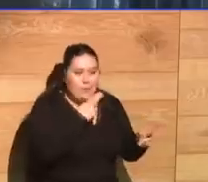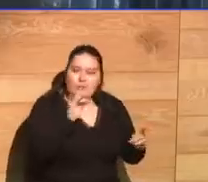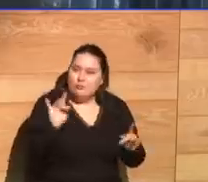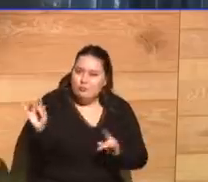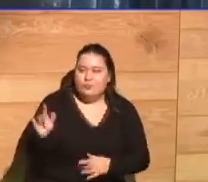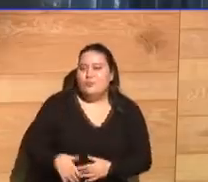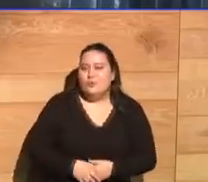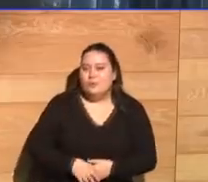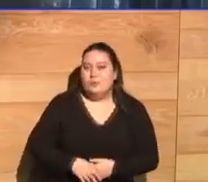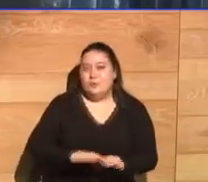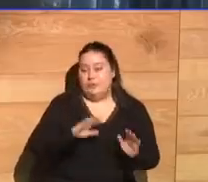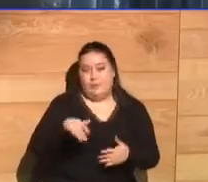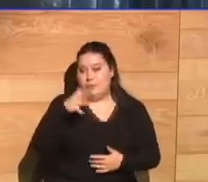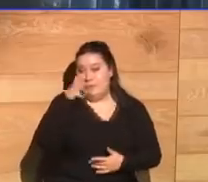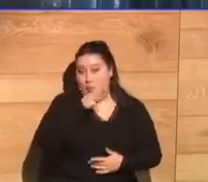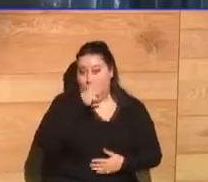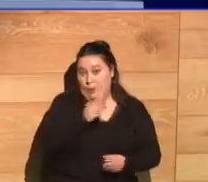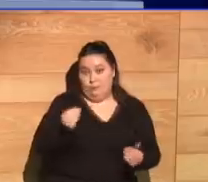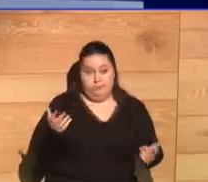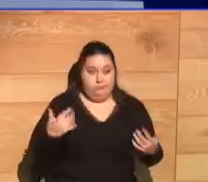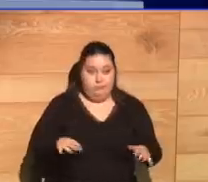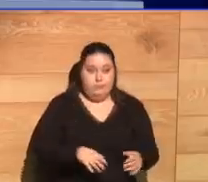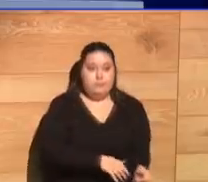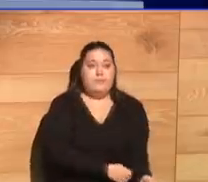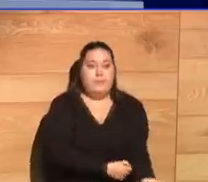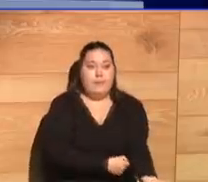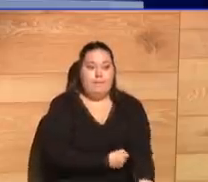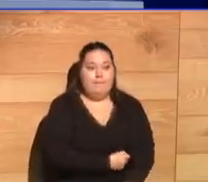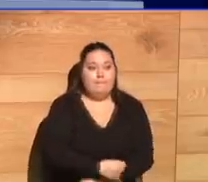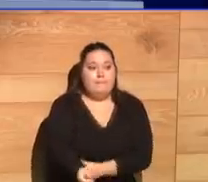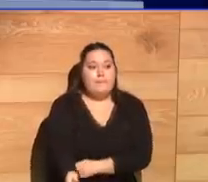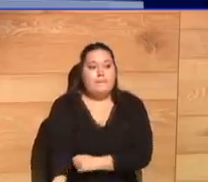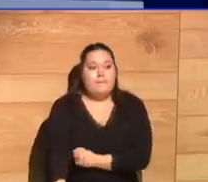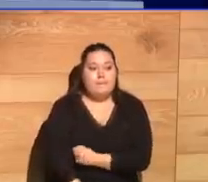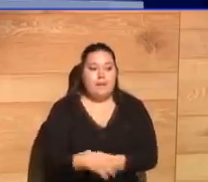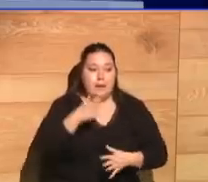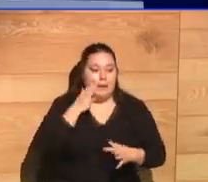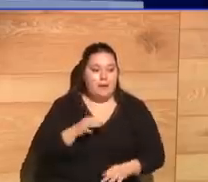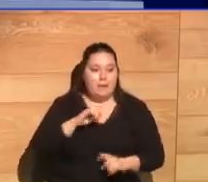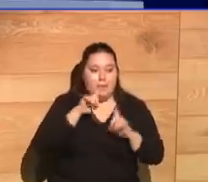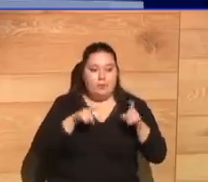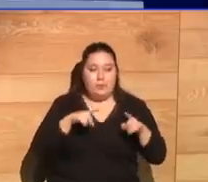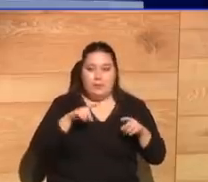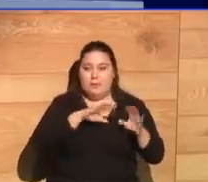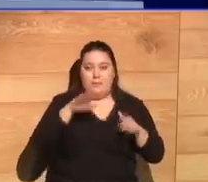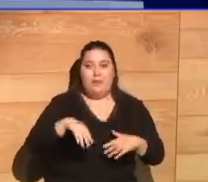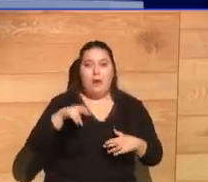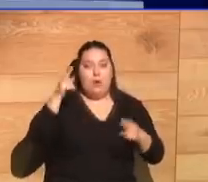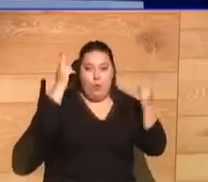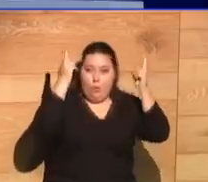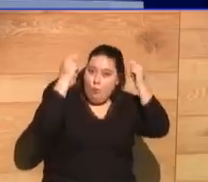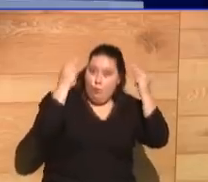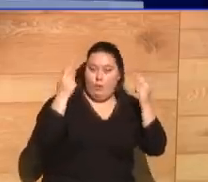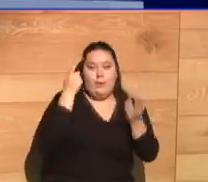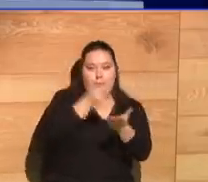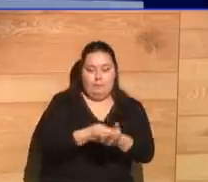yo te prometo. Y acabaron debiendo. De todas maneras, Javi, respondiendo a lo que creo que en realidad preguntas, es Warner quien al final pone la pasta.